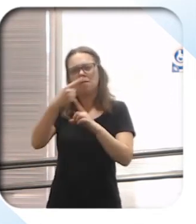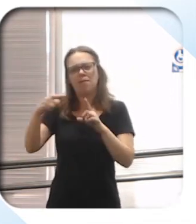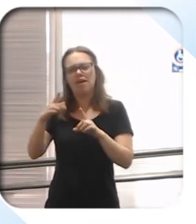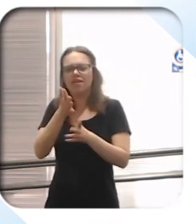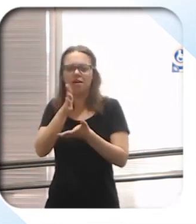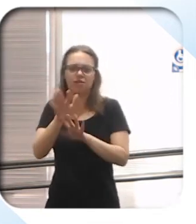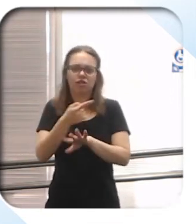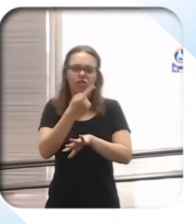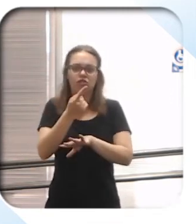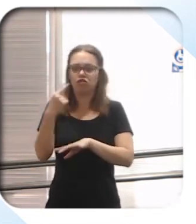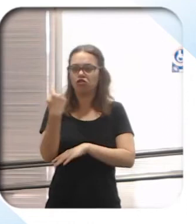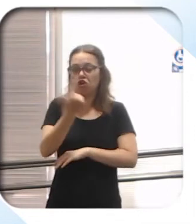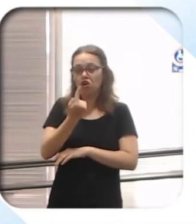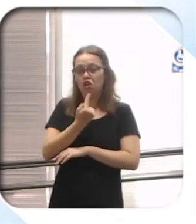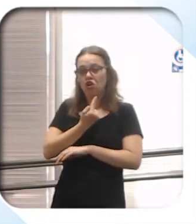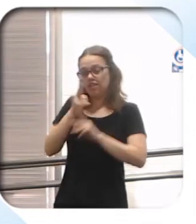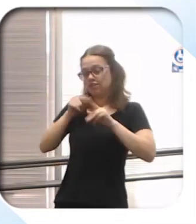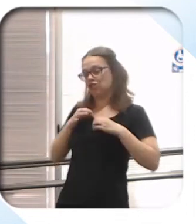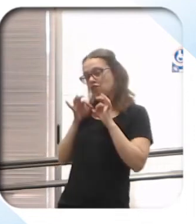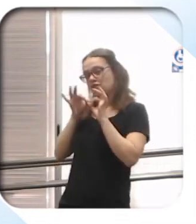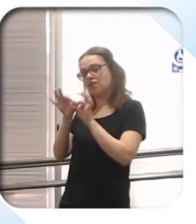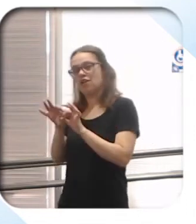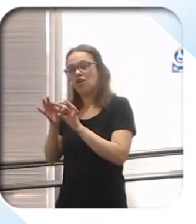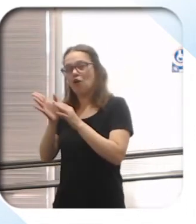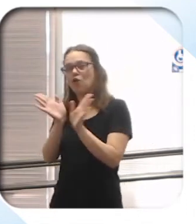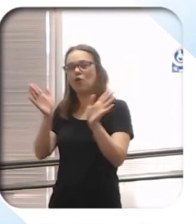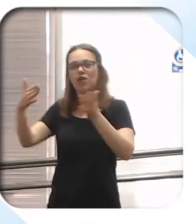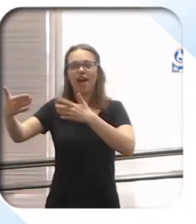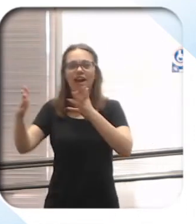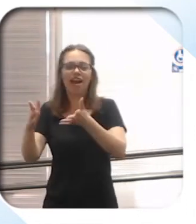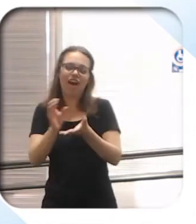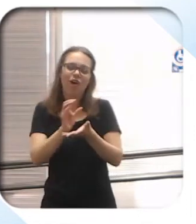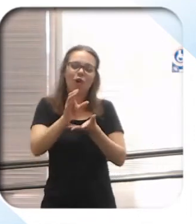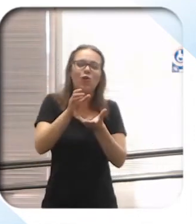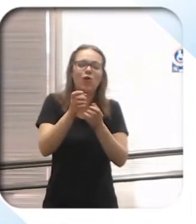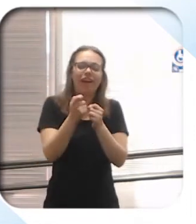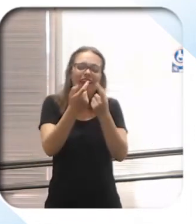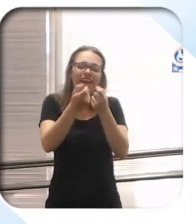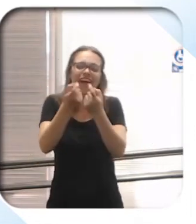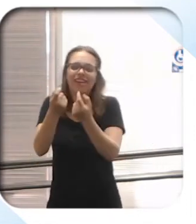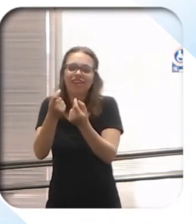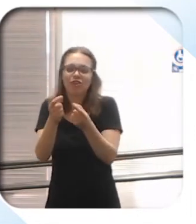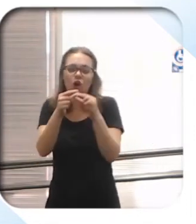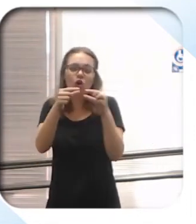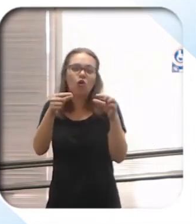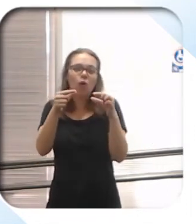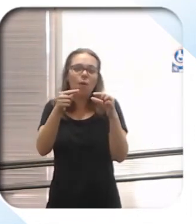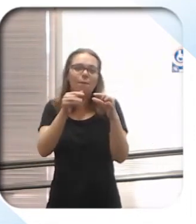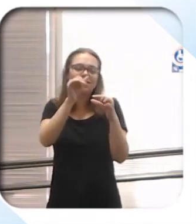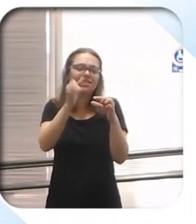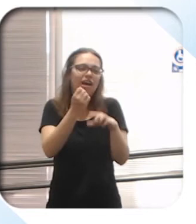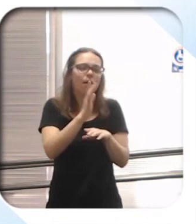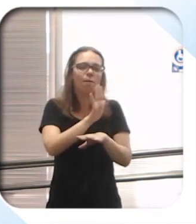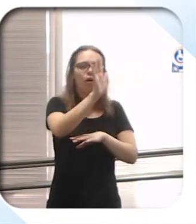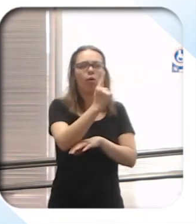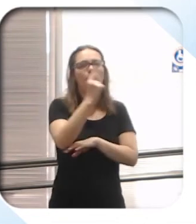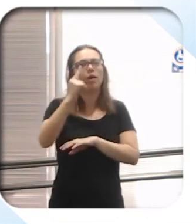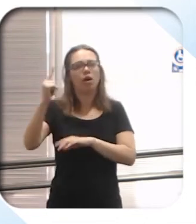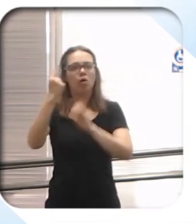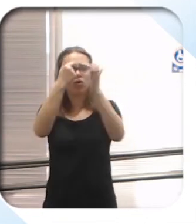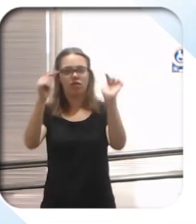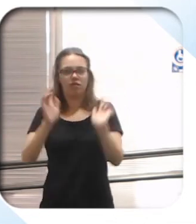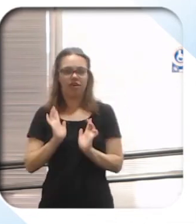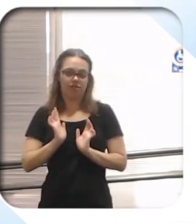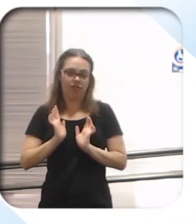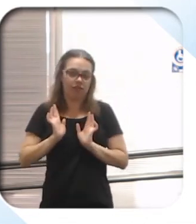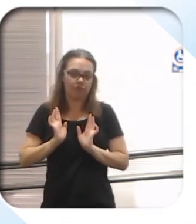solos, y más tarde llego con una caja, con unos souvenirs, con un mensaje personal para cada uno, ¿no verdad? Un souvenir útil,